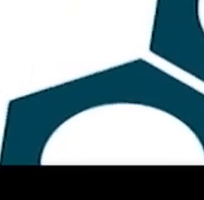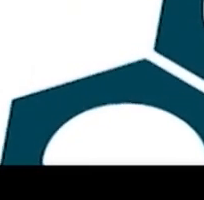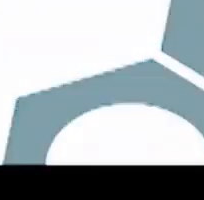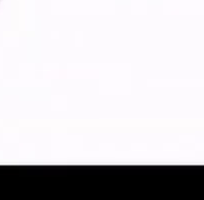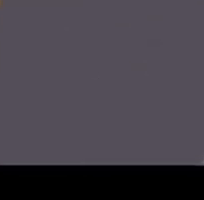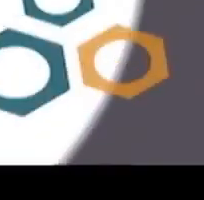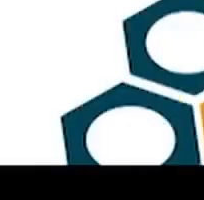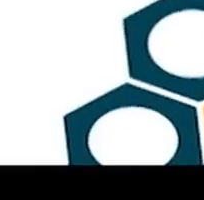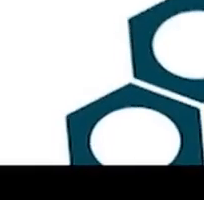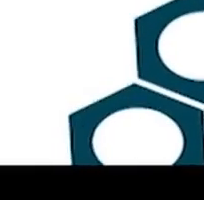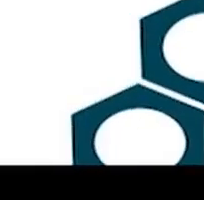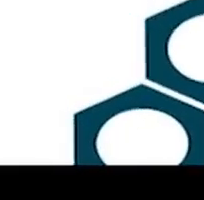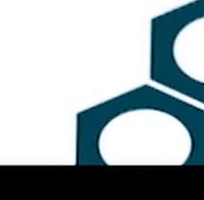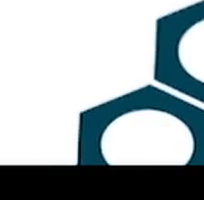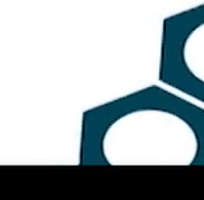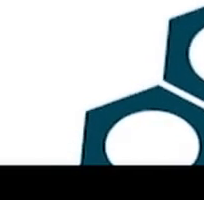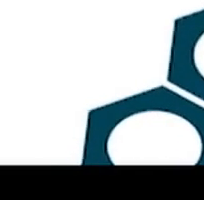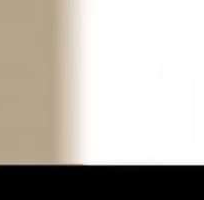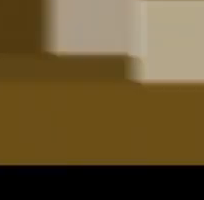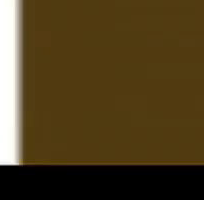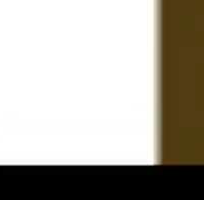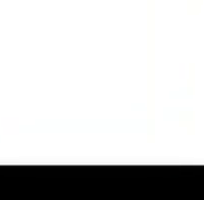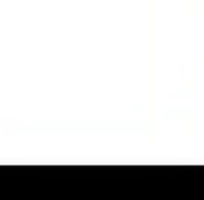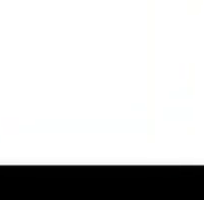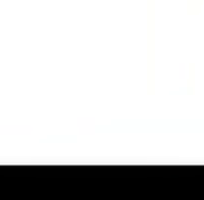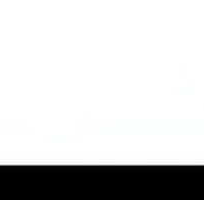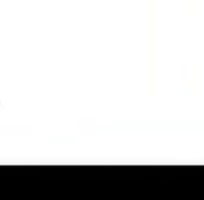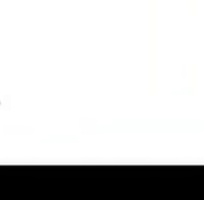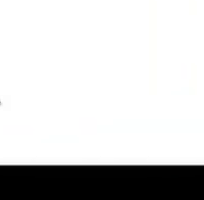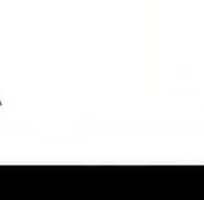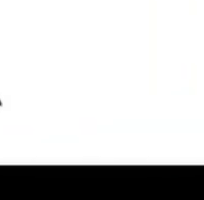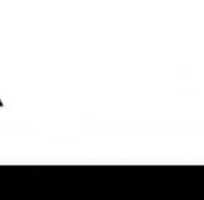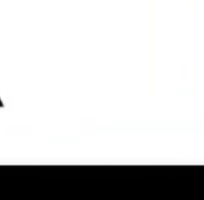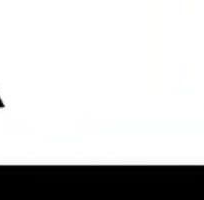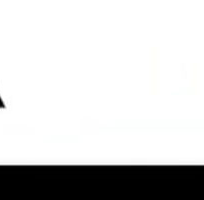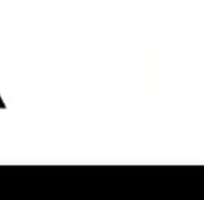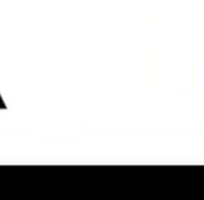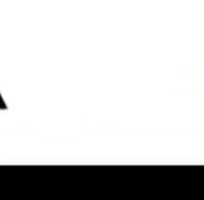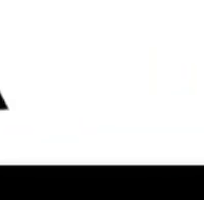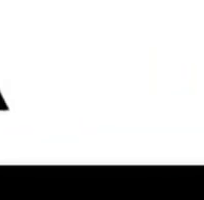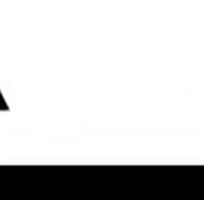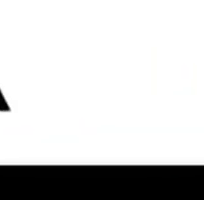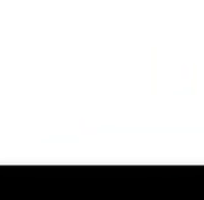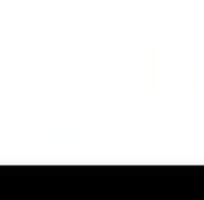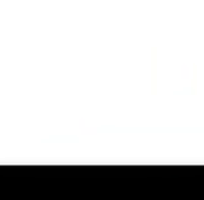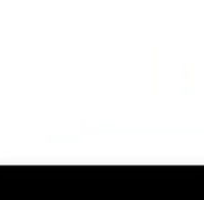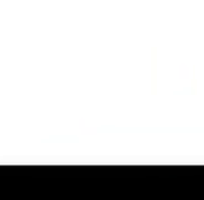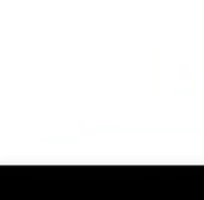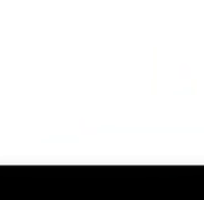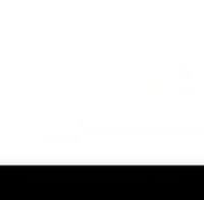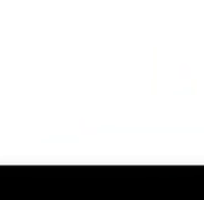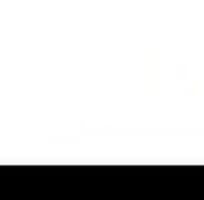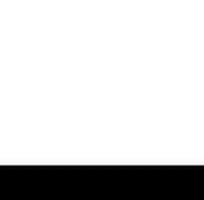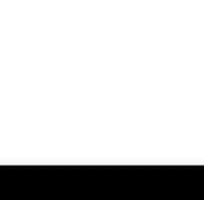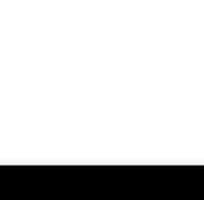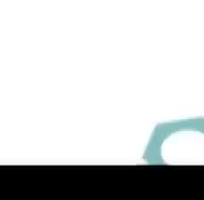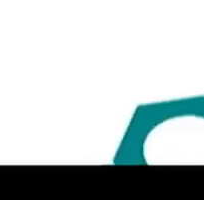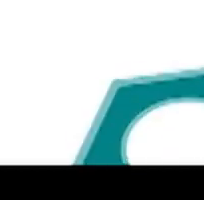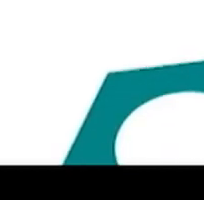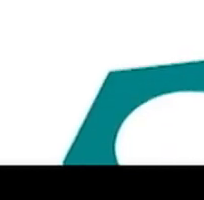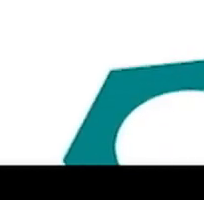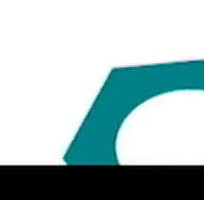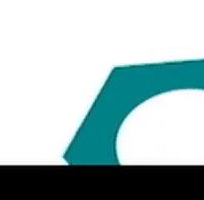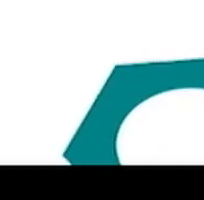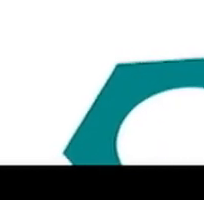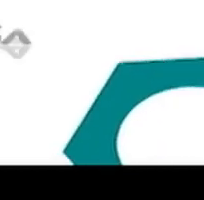2 minutos en el recinto secreto para ejercer su voto. Marque con una X la casilla de su preferencia. Doble las papeletas antes